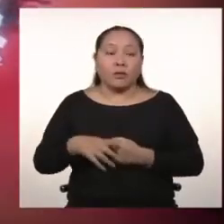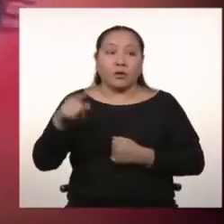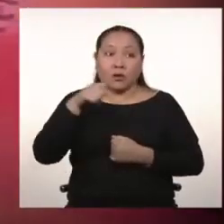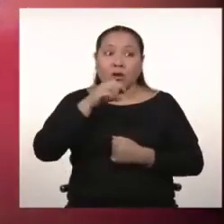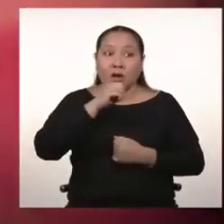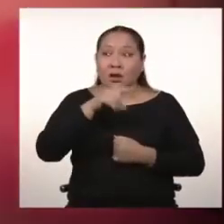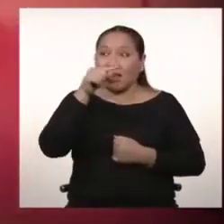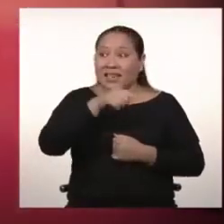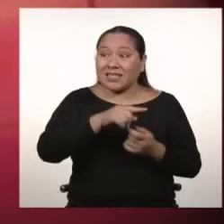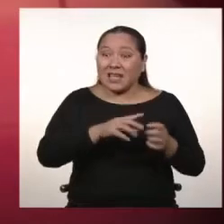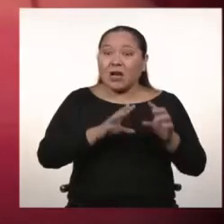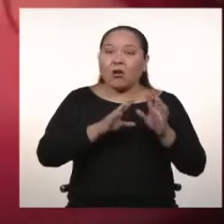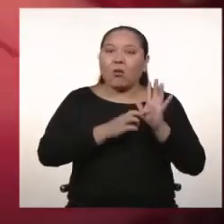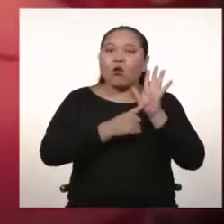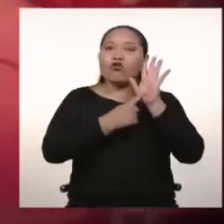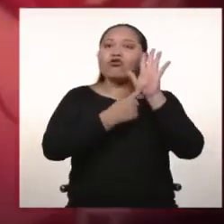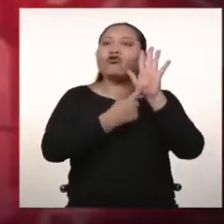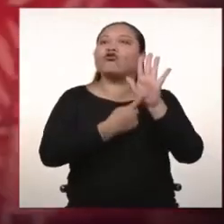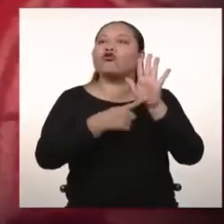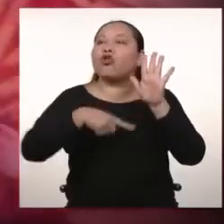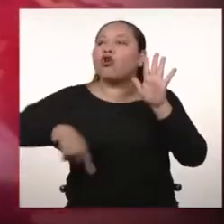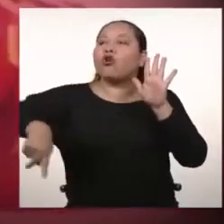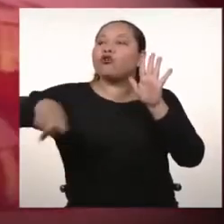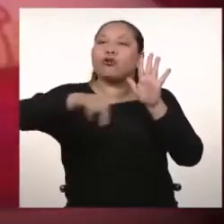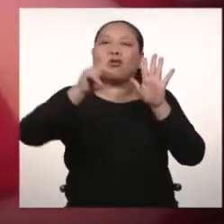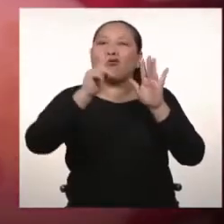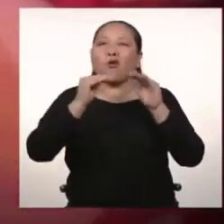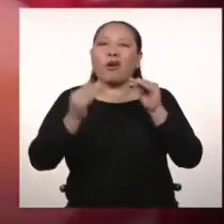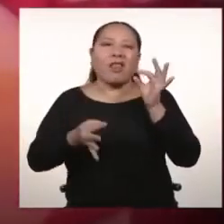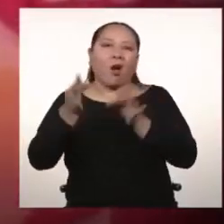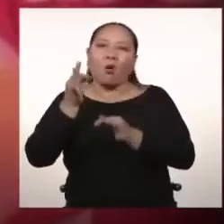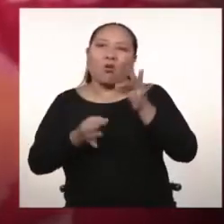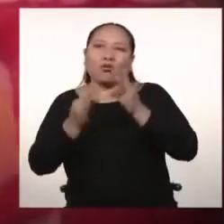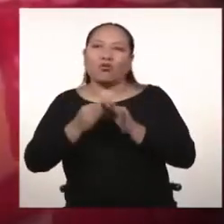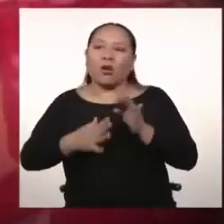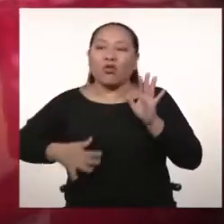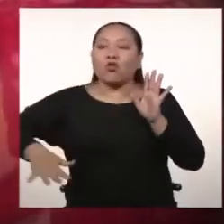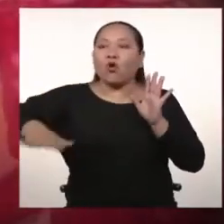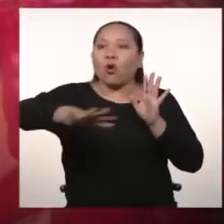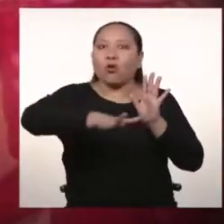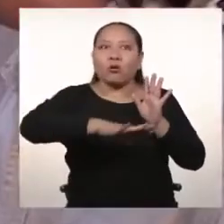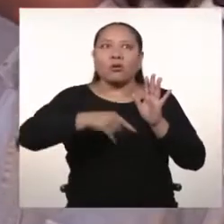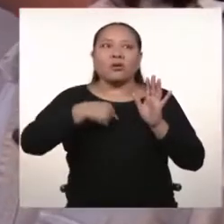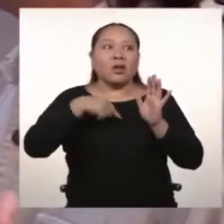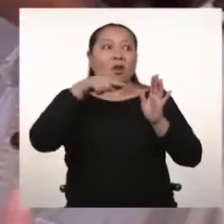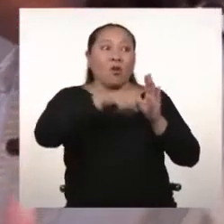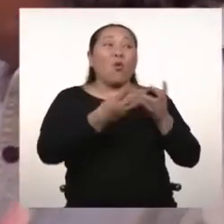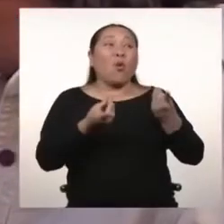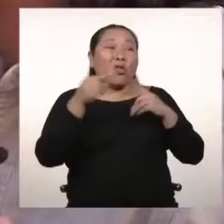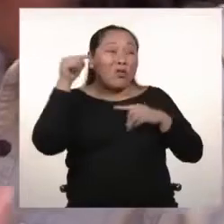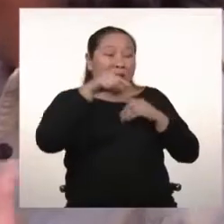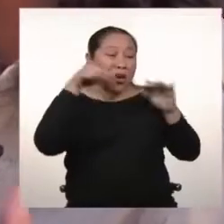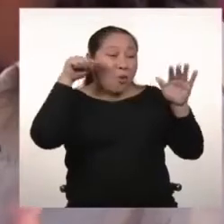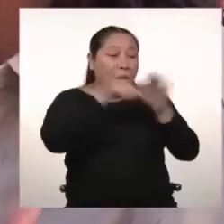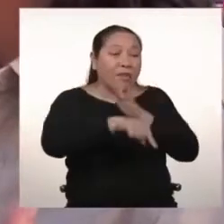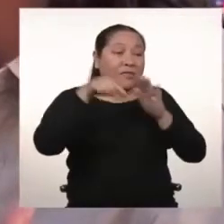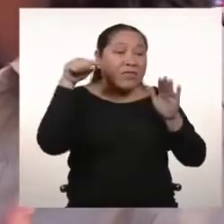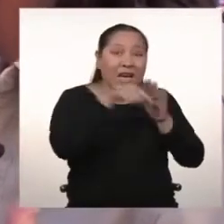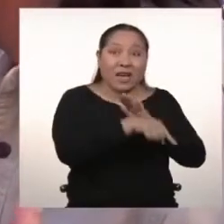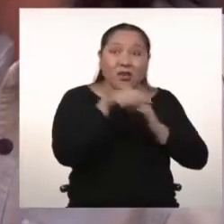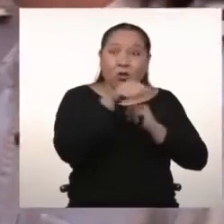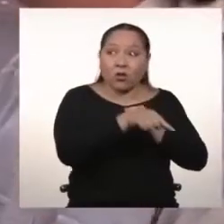tupamaro fue visibilizar un poquito esta injusticia para todo el mundo O sea que su muerte exao claro no fue en